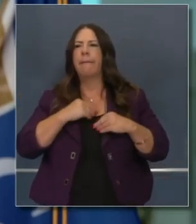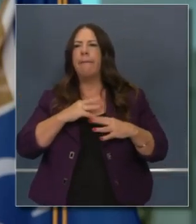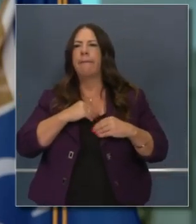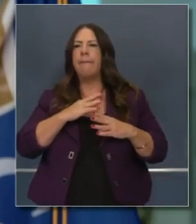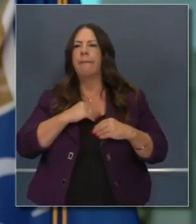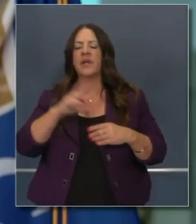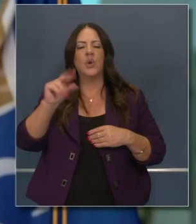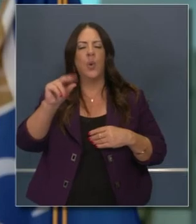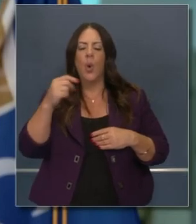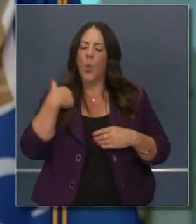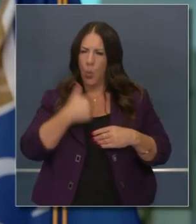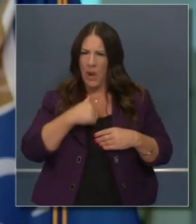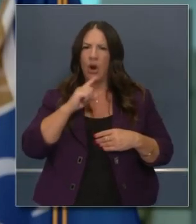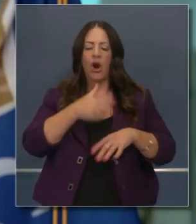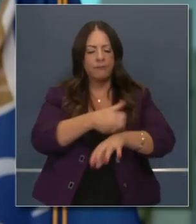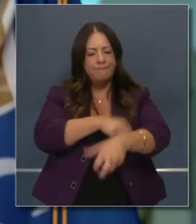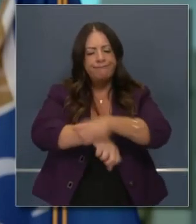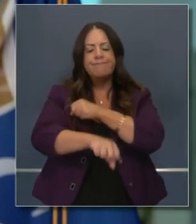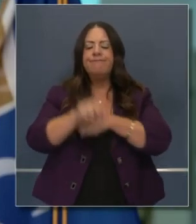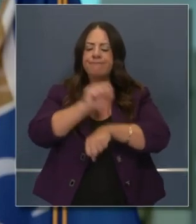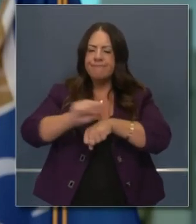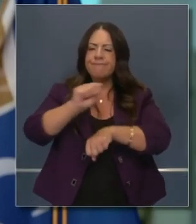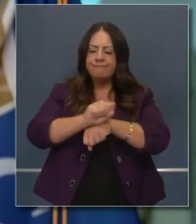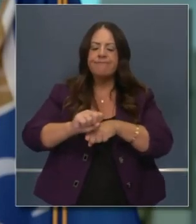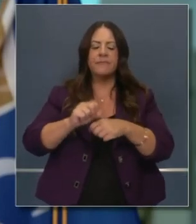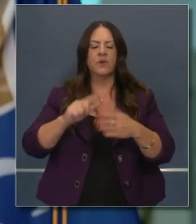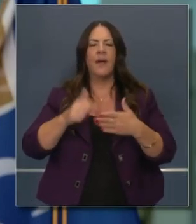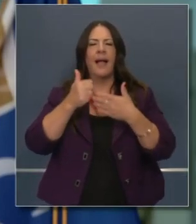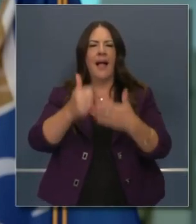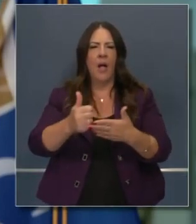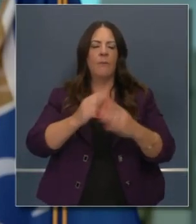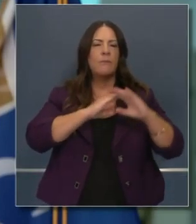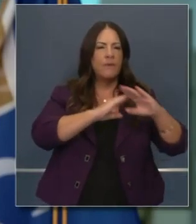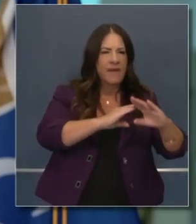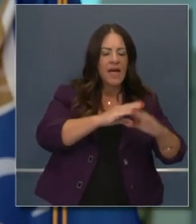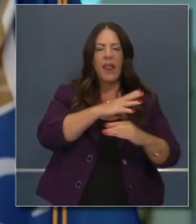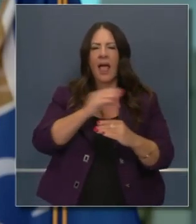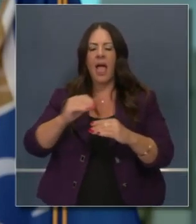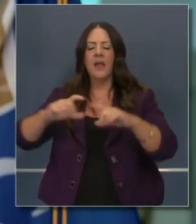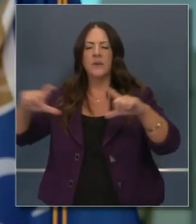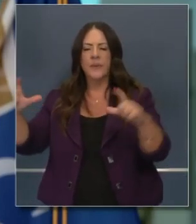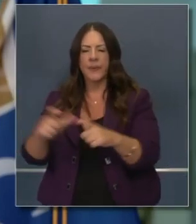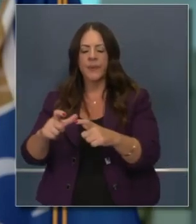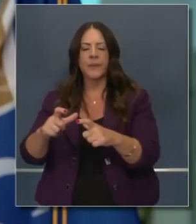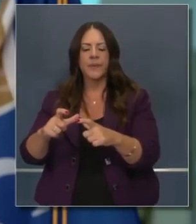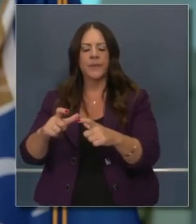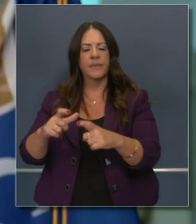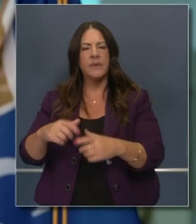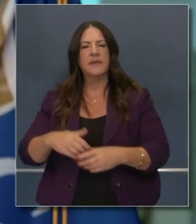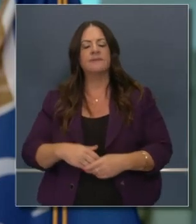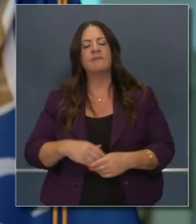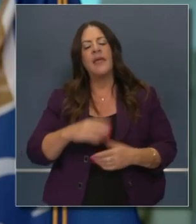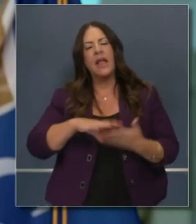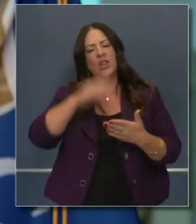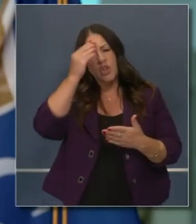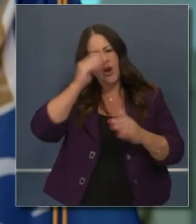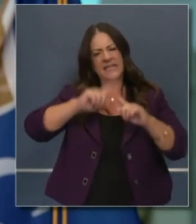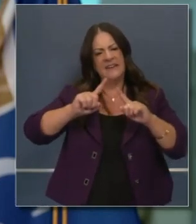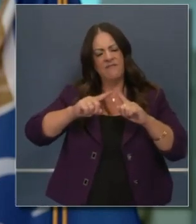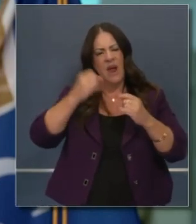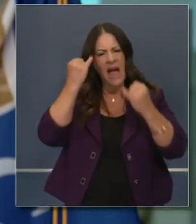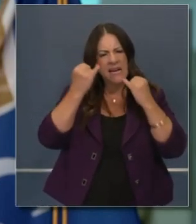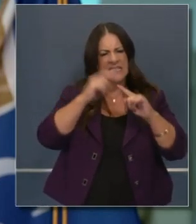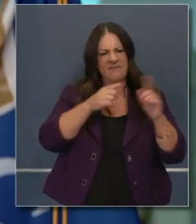inmóviles. No somos víctimas del destino. Queremos formar nuestro futuro. Queremos trabajar en supresión, prevención y trabajar